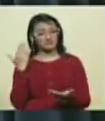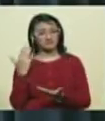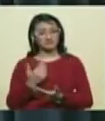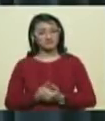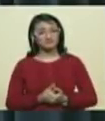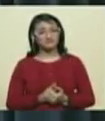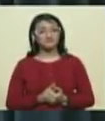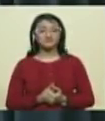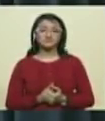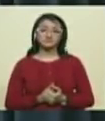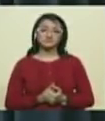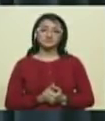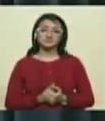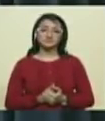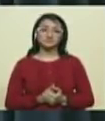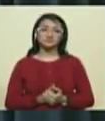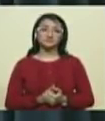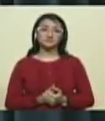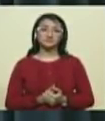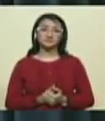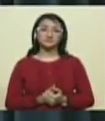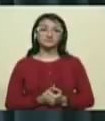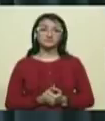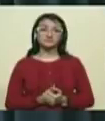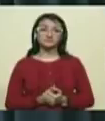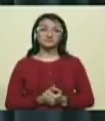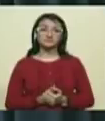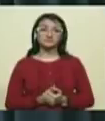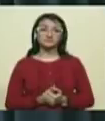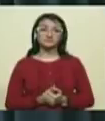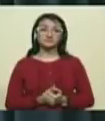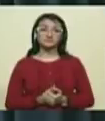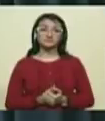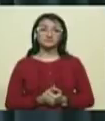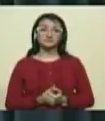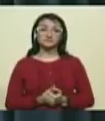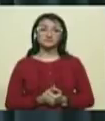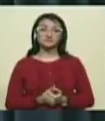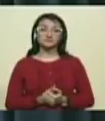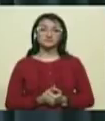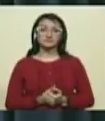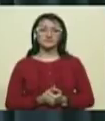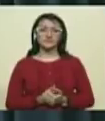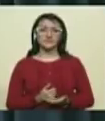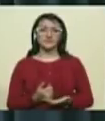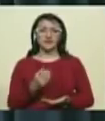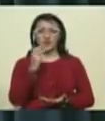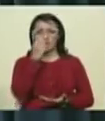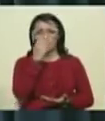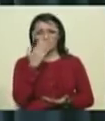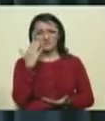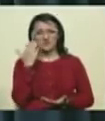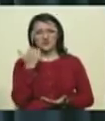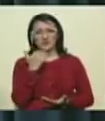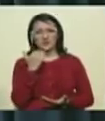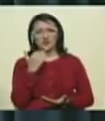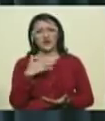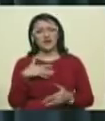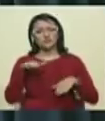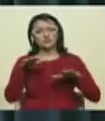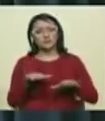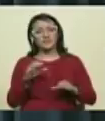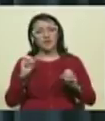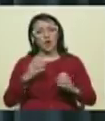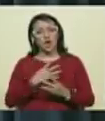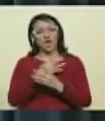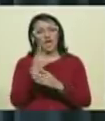¿Así o más contundente? Si no fuera tan trágico, sería cómico que intentaron suspendernos de la OEA